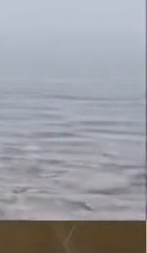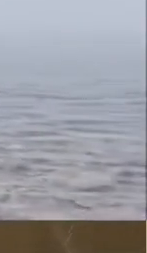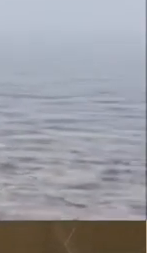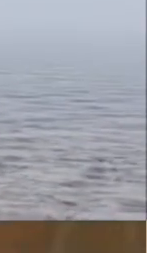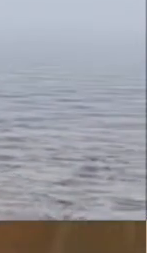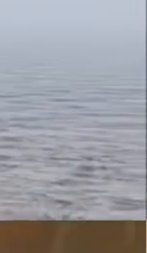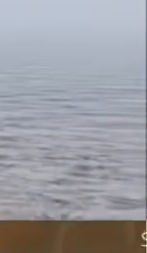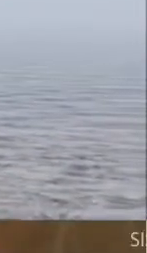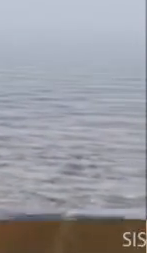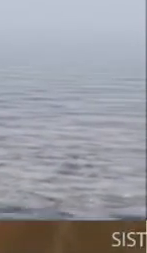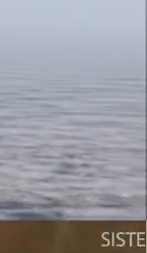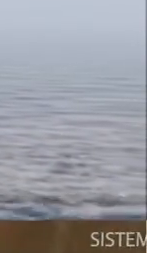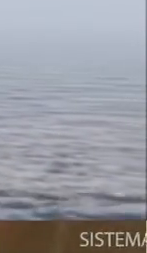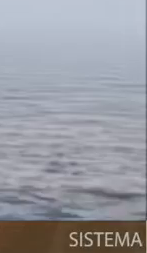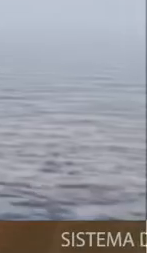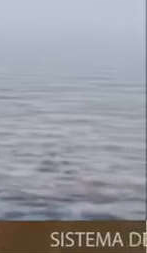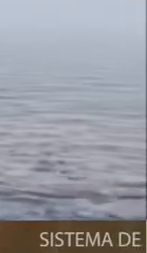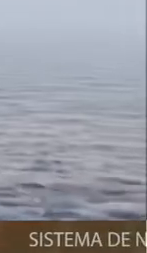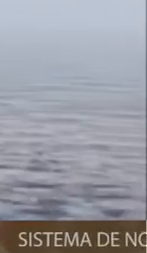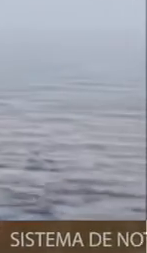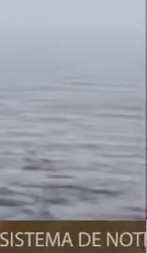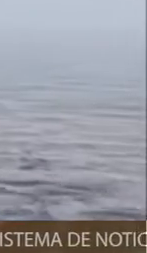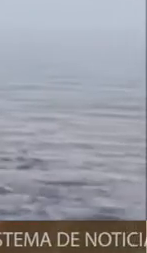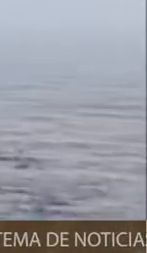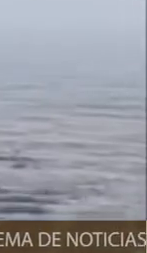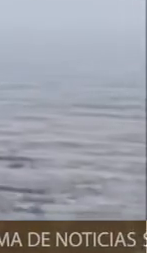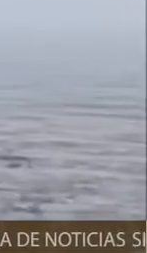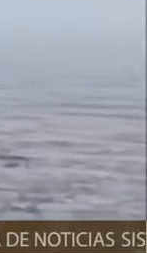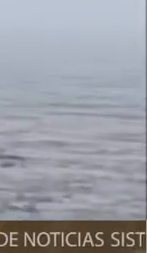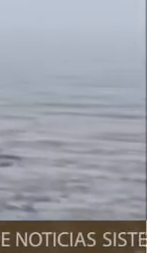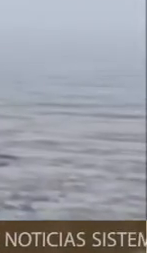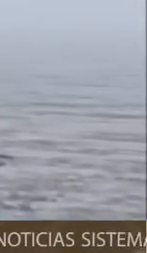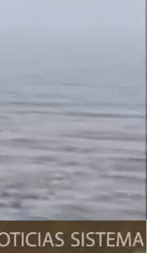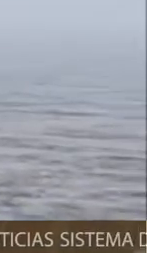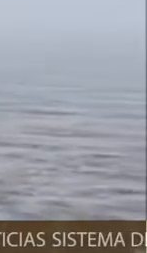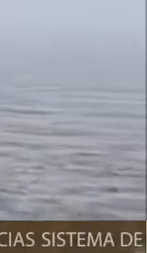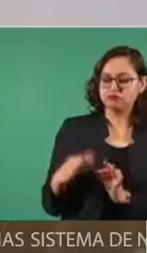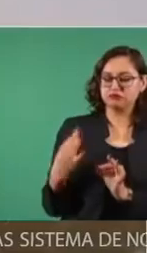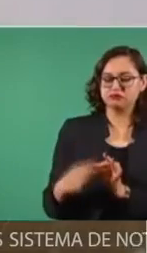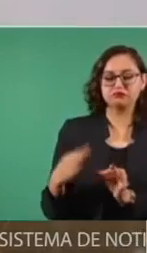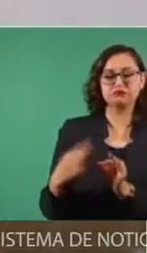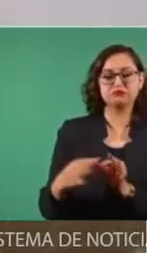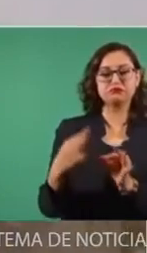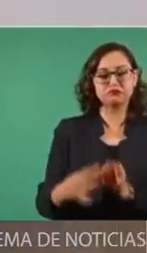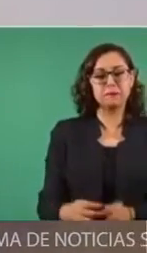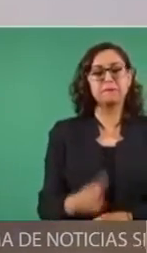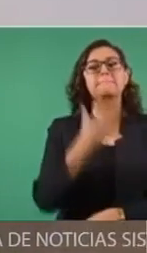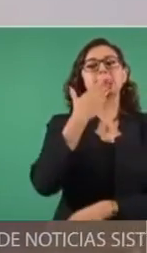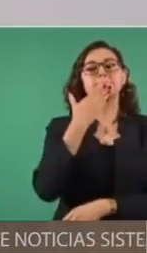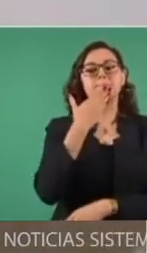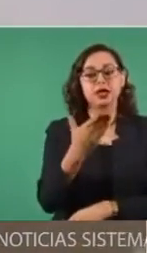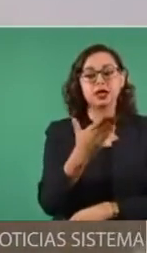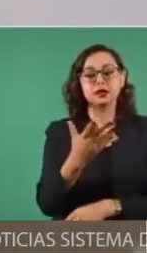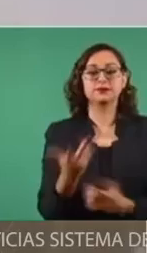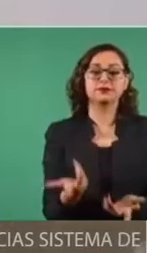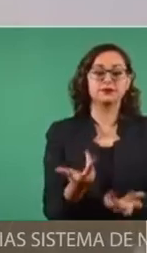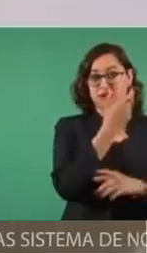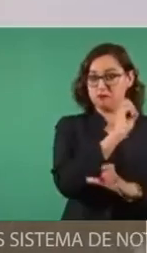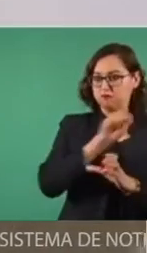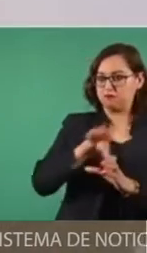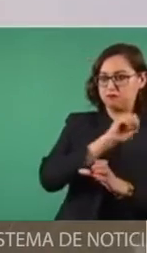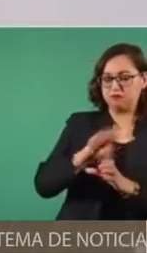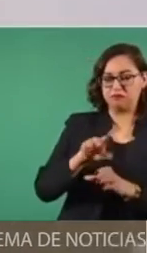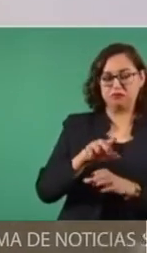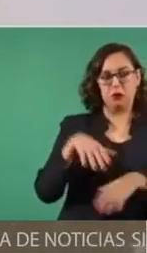4T también. Por su parte, el presidente, durante esta segunda mitad de su mandato, apunta a reformar el INE y el